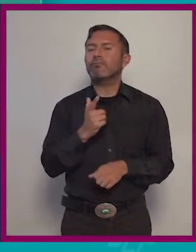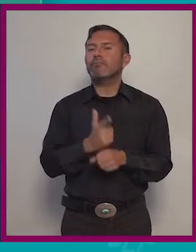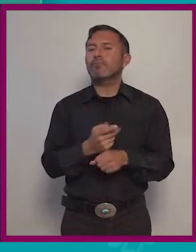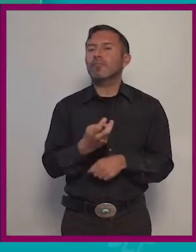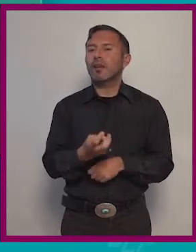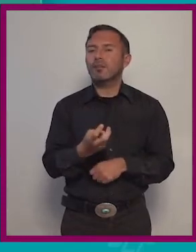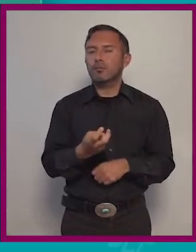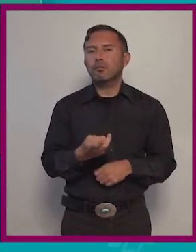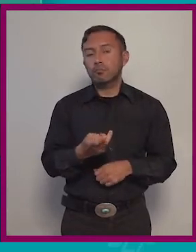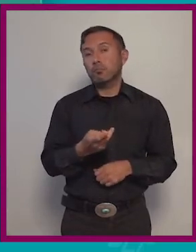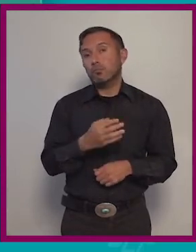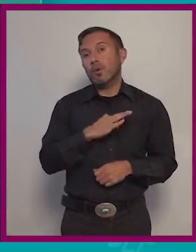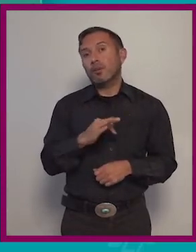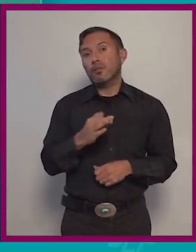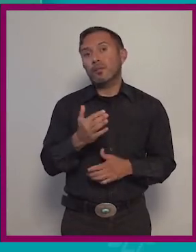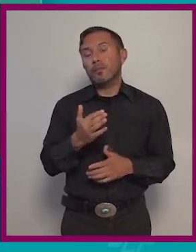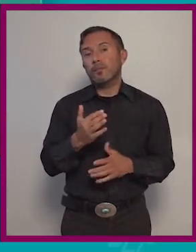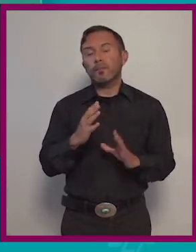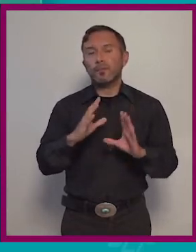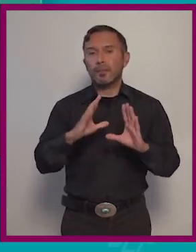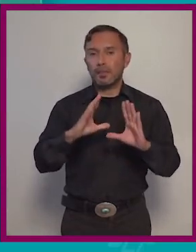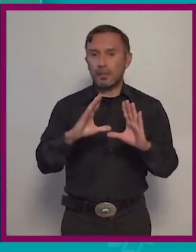plasmamos o enseñamos